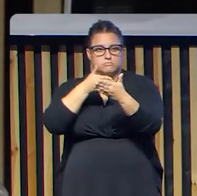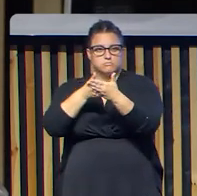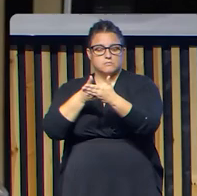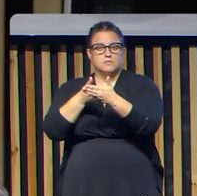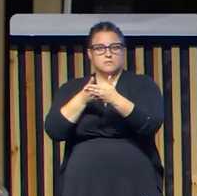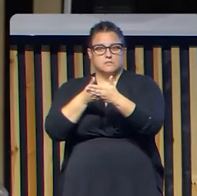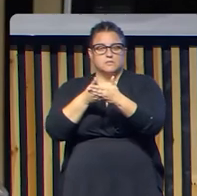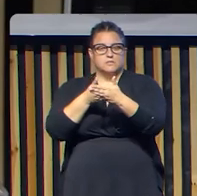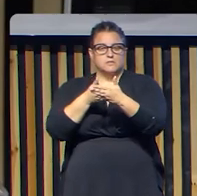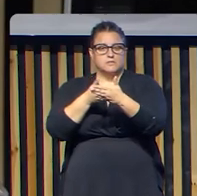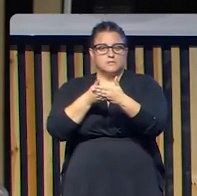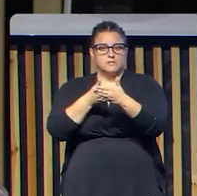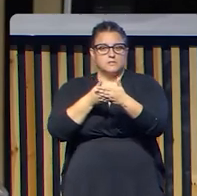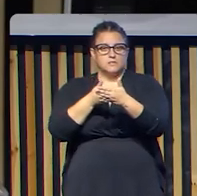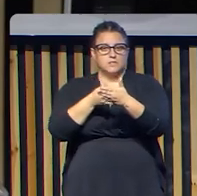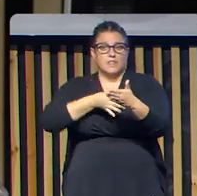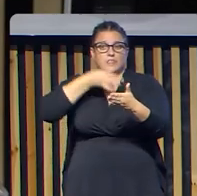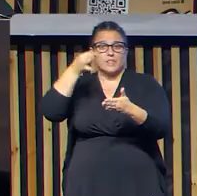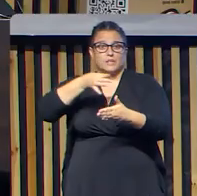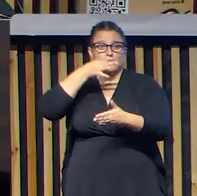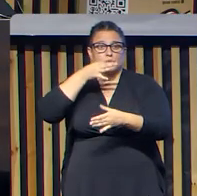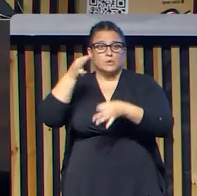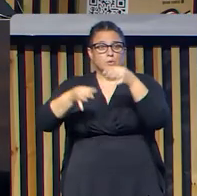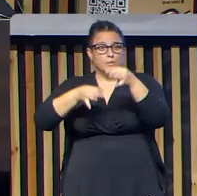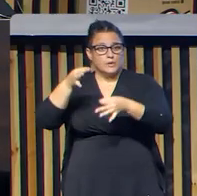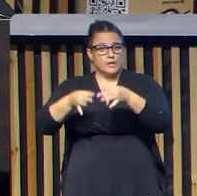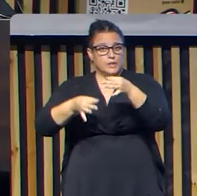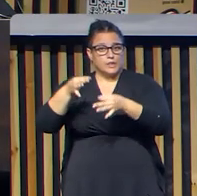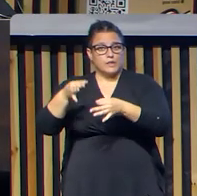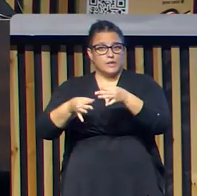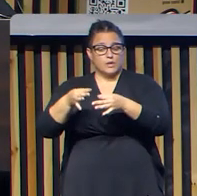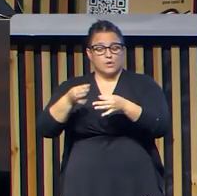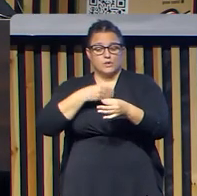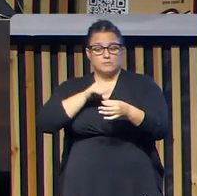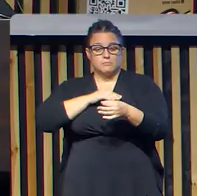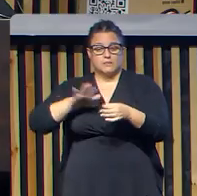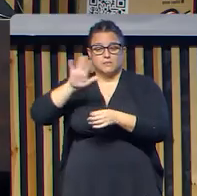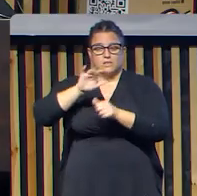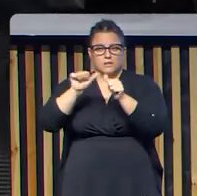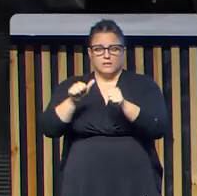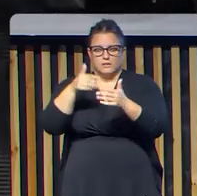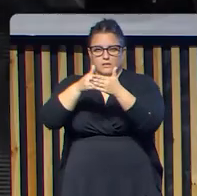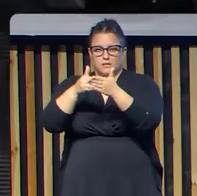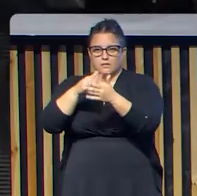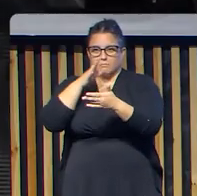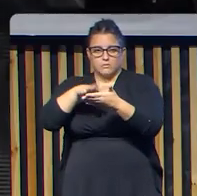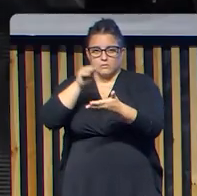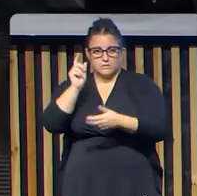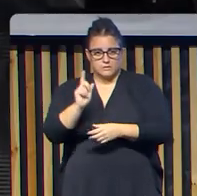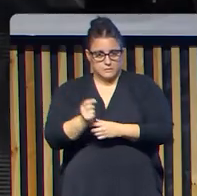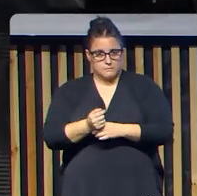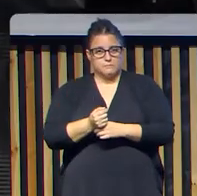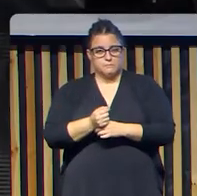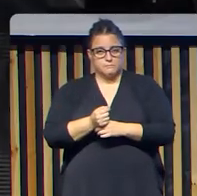que usa el propio Ministerio del discurso jurídico en concreto judicial español es más el